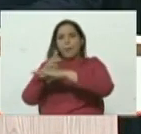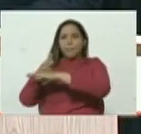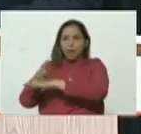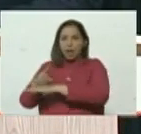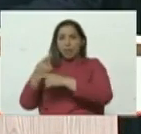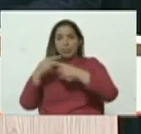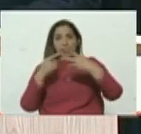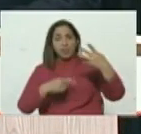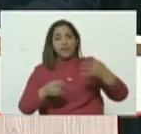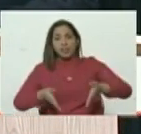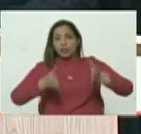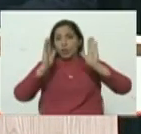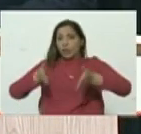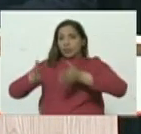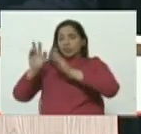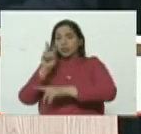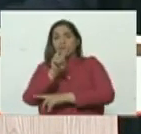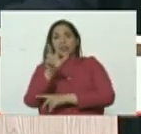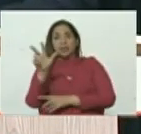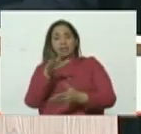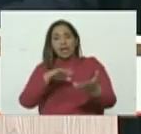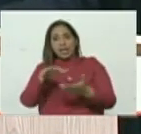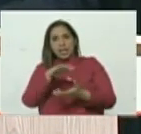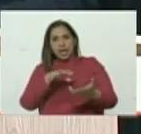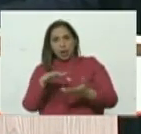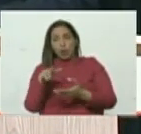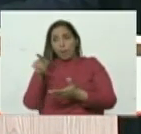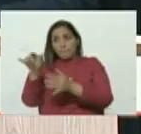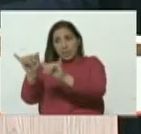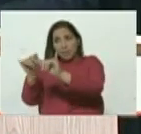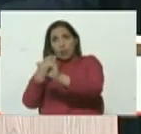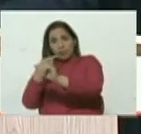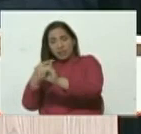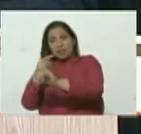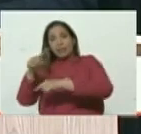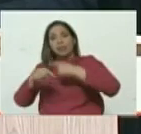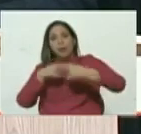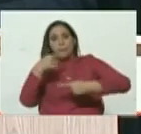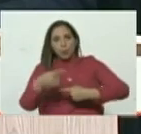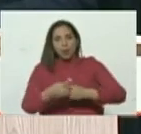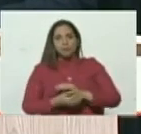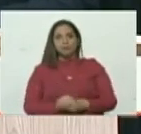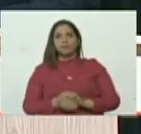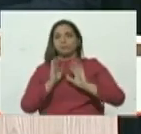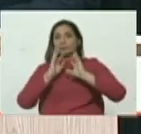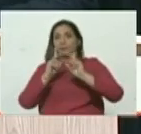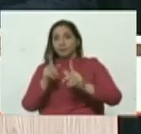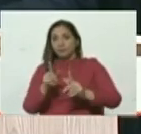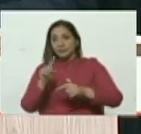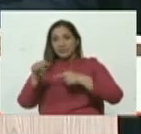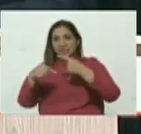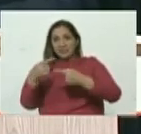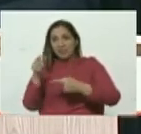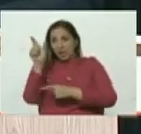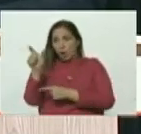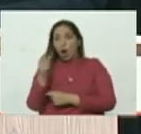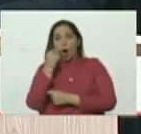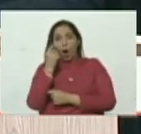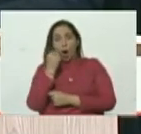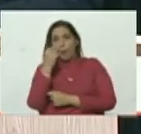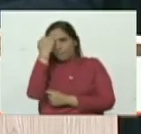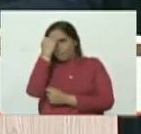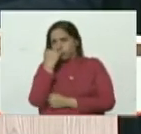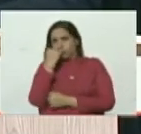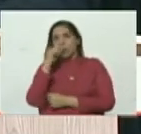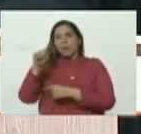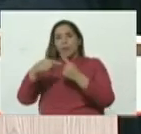del 23 de enero. Eso lo dice él. Pero además, después colocamos la confesión, después que este torturador, narcotraficante y asesino es